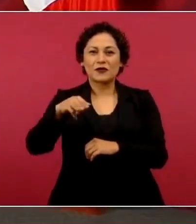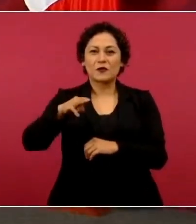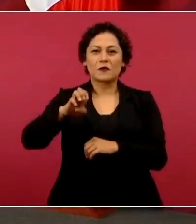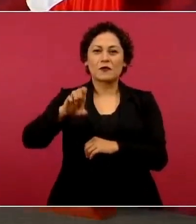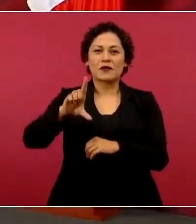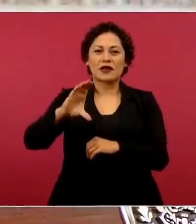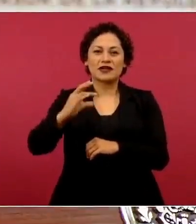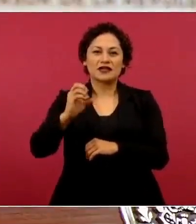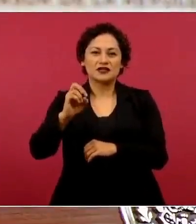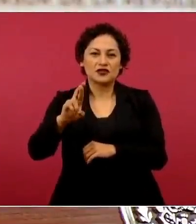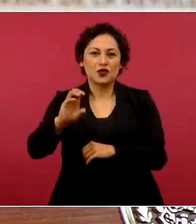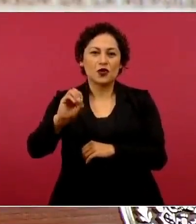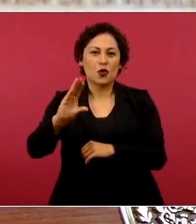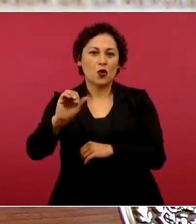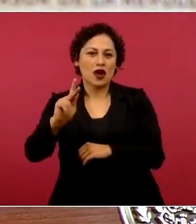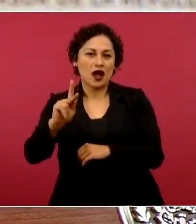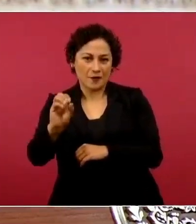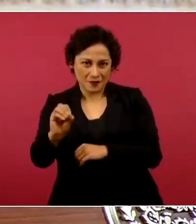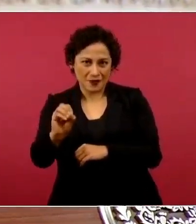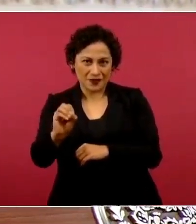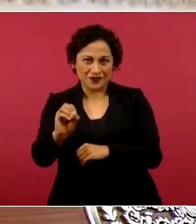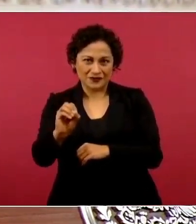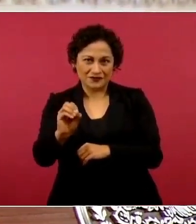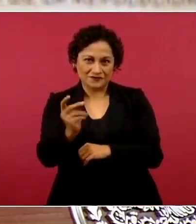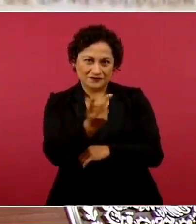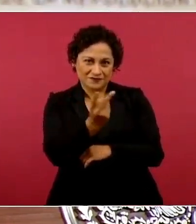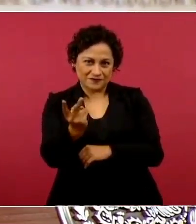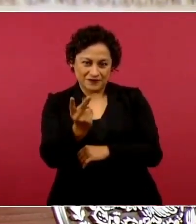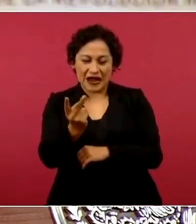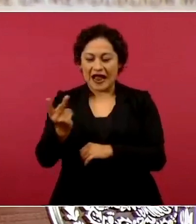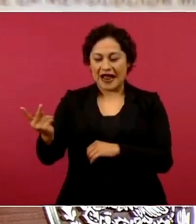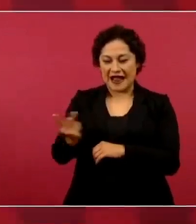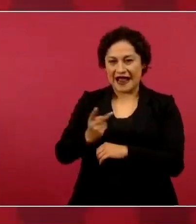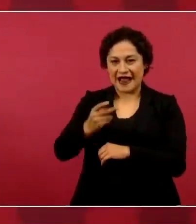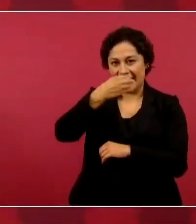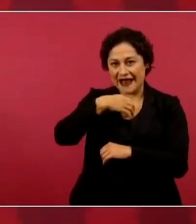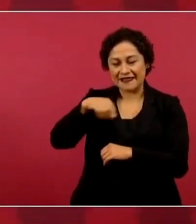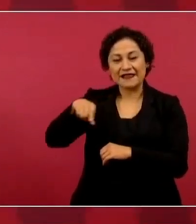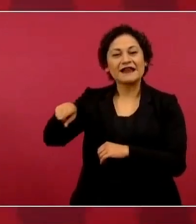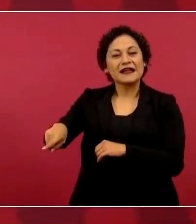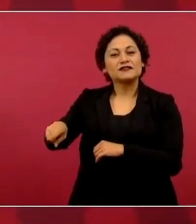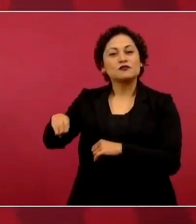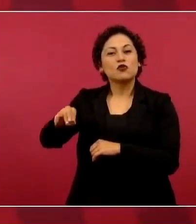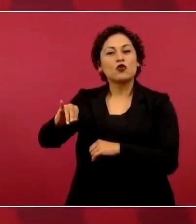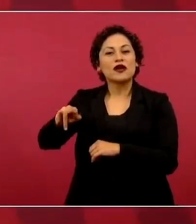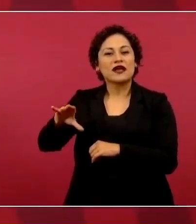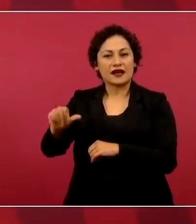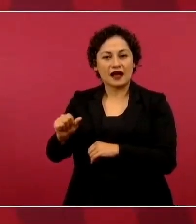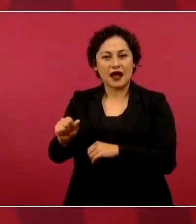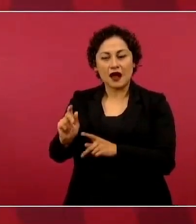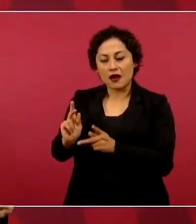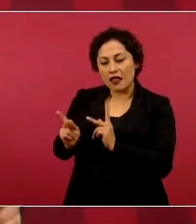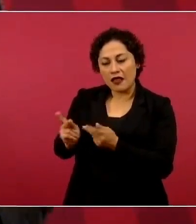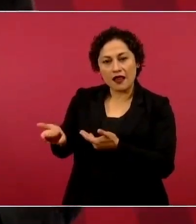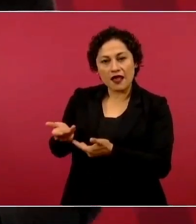Cuando la expropiación petrolera es con el general Mújica con el que platica sobre el